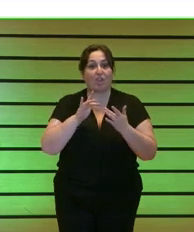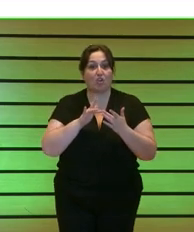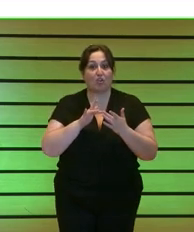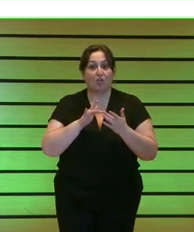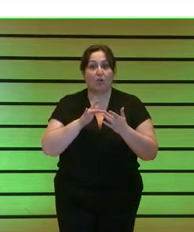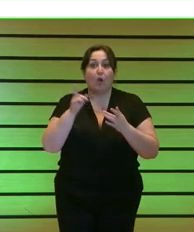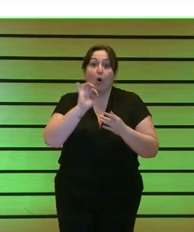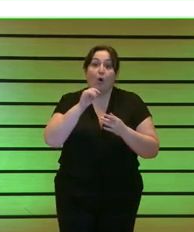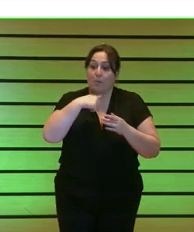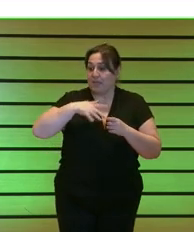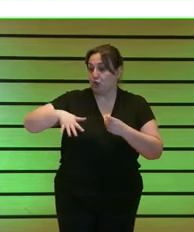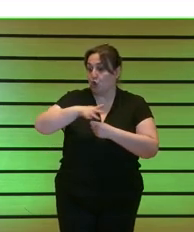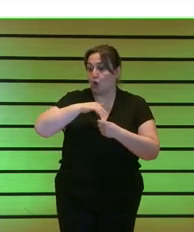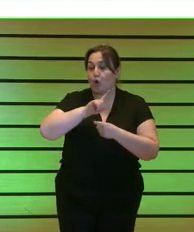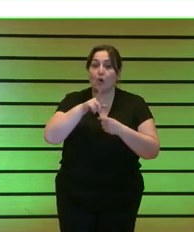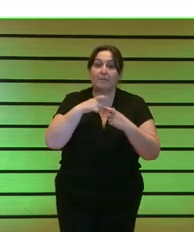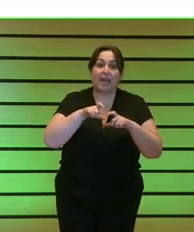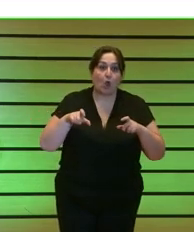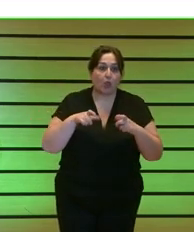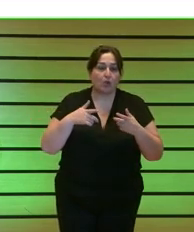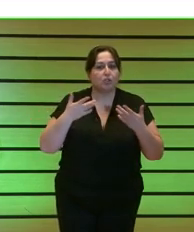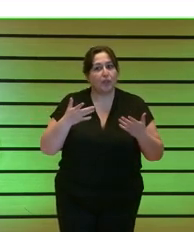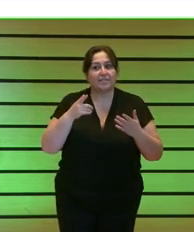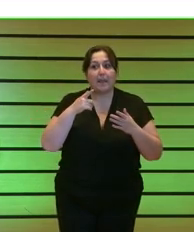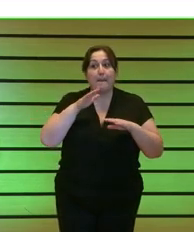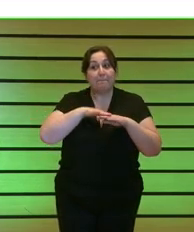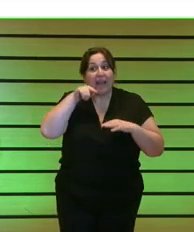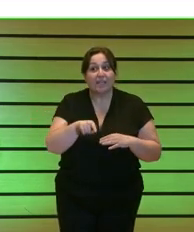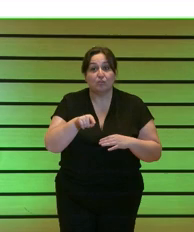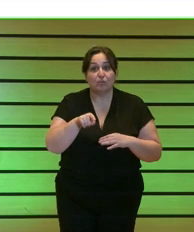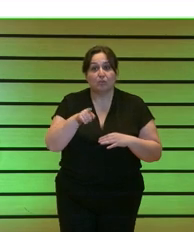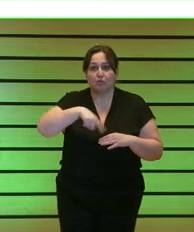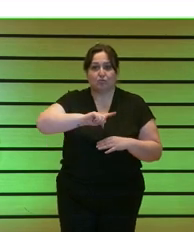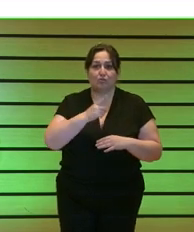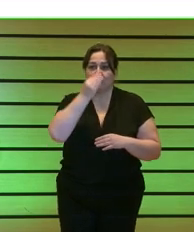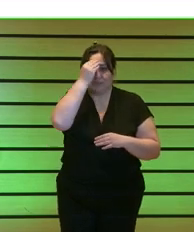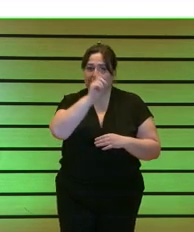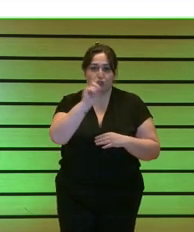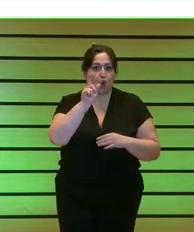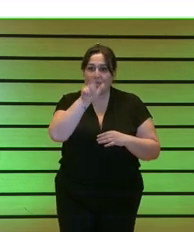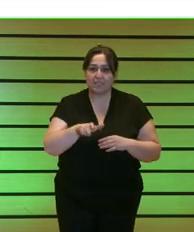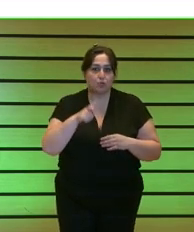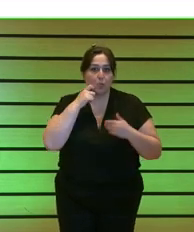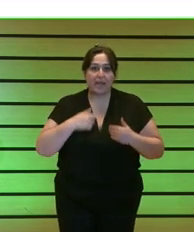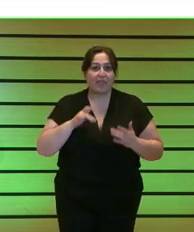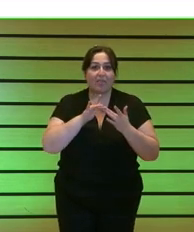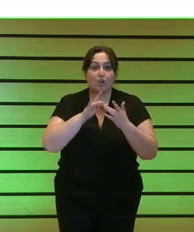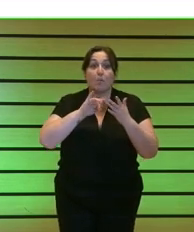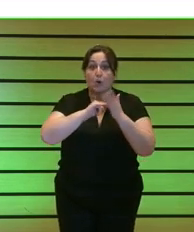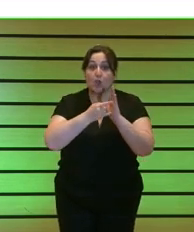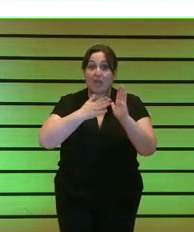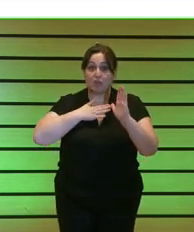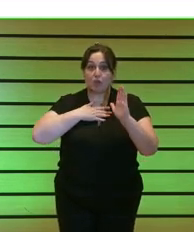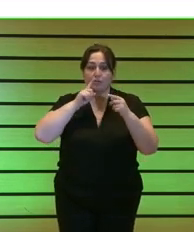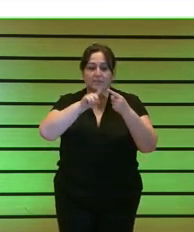o con un negocio que también lo hay entonces bueno frente a esas cosas que nos consideramos que no es humanización el proyecto UCI investigación